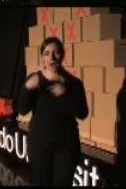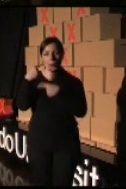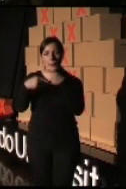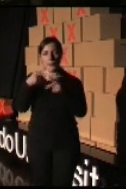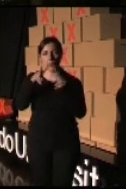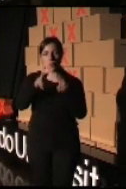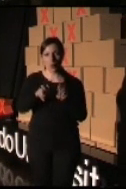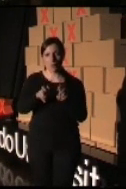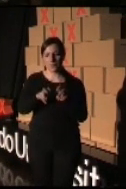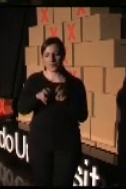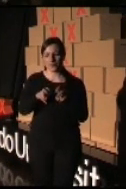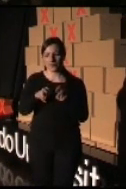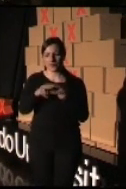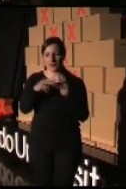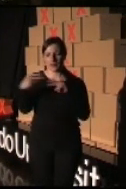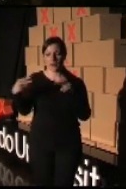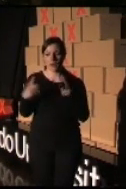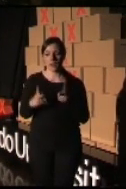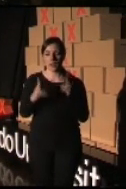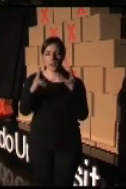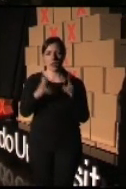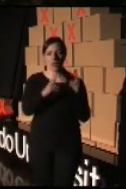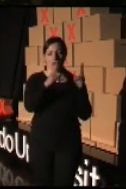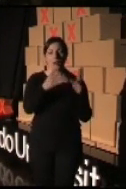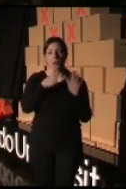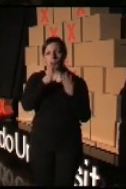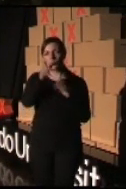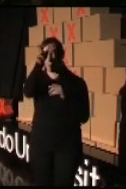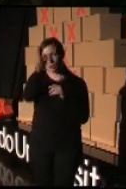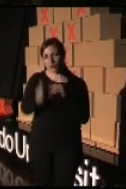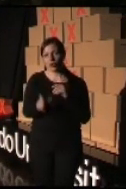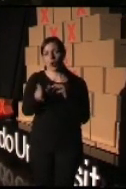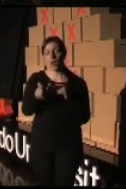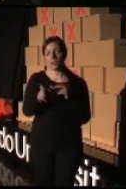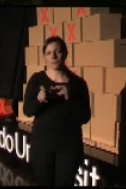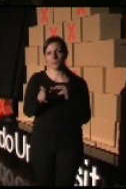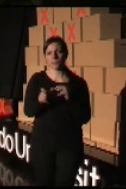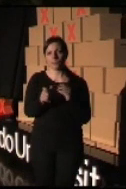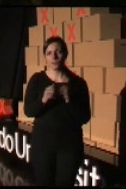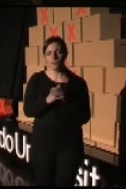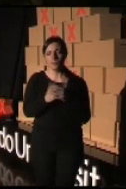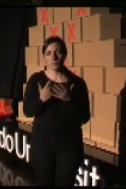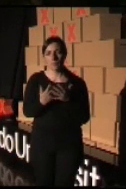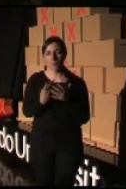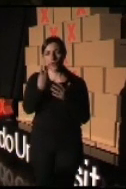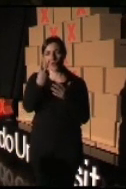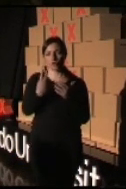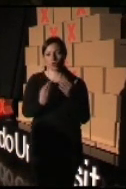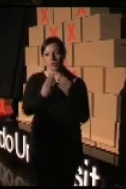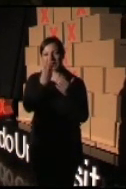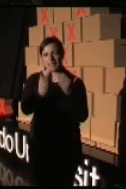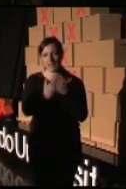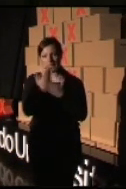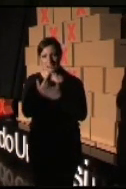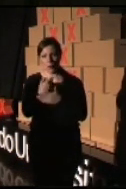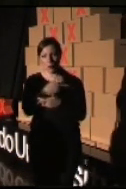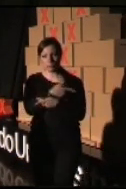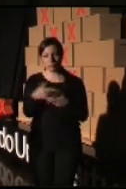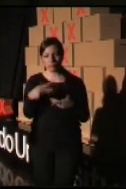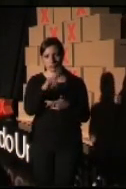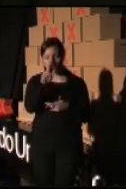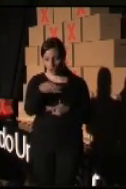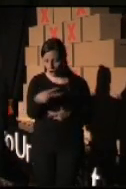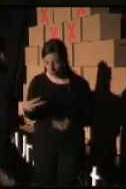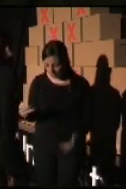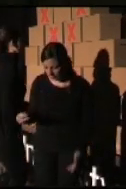ahora mismo permiten secuenciar el genoma de un tumor o de una persona por completo en 2 o 3 días y por miles de dólares. O sea, se ha reducido el